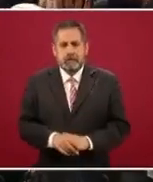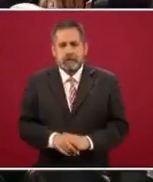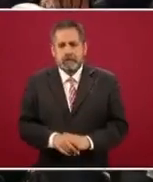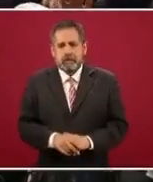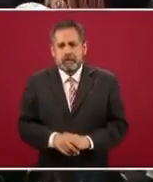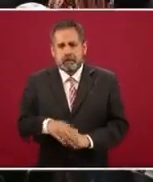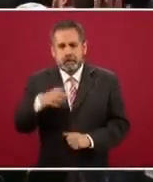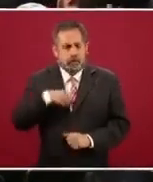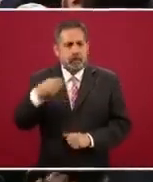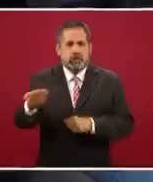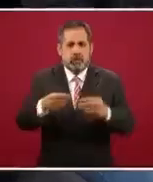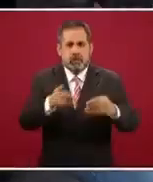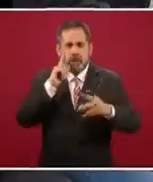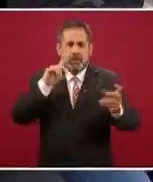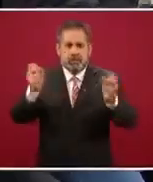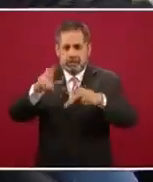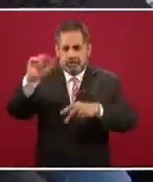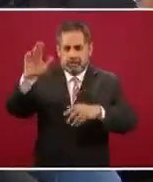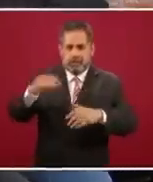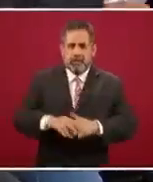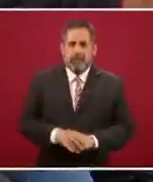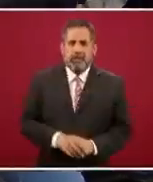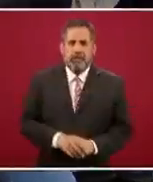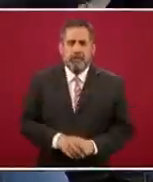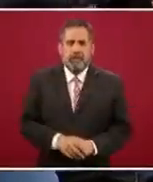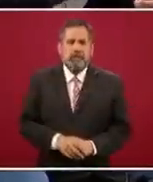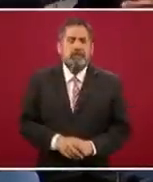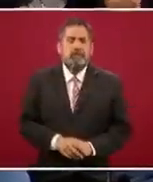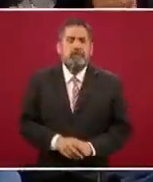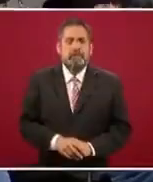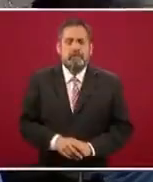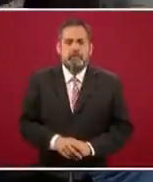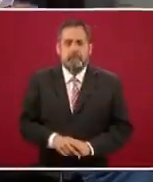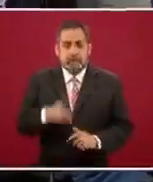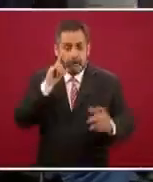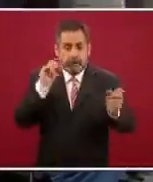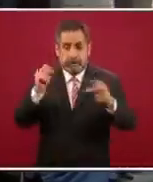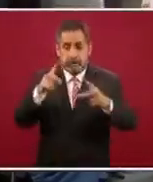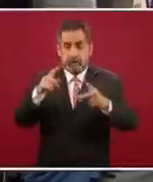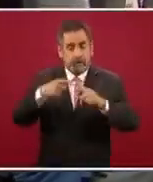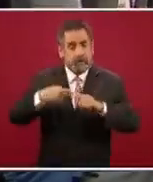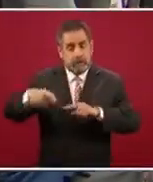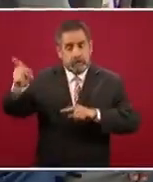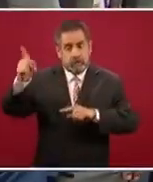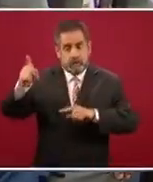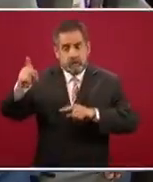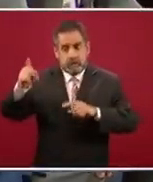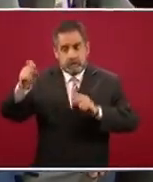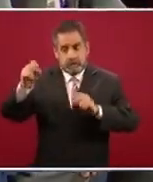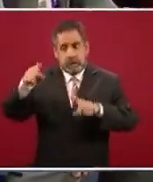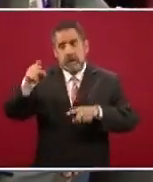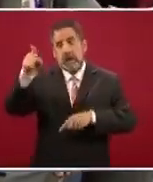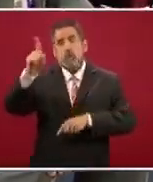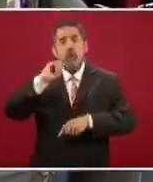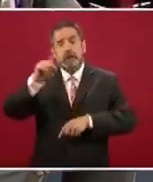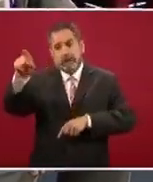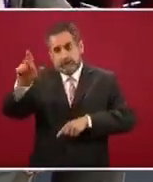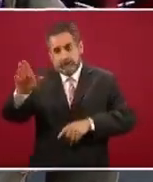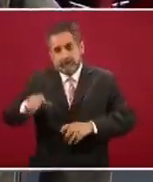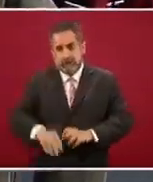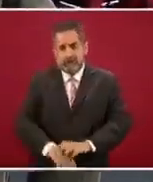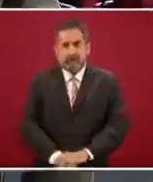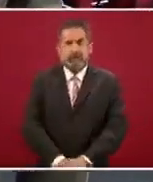yo doy la palabra. Nos vemos mañana. Adiós, adiós. Pero mañana vamos a ir allá, están las mujeres. Toma.